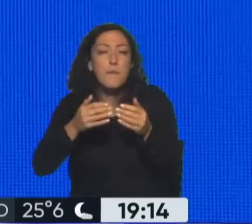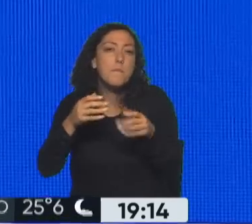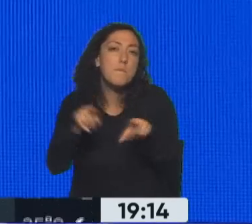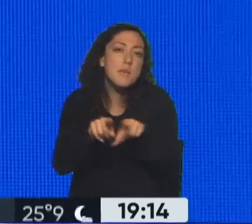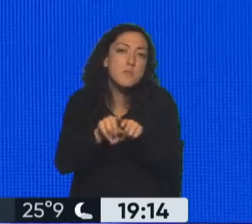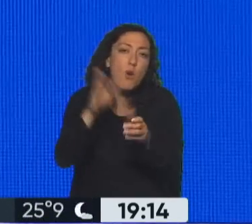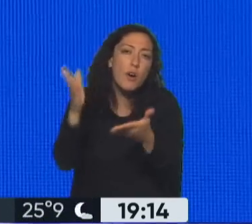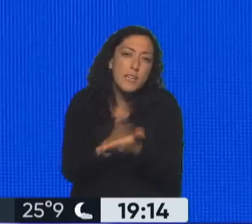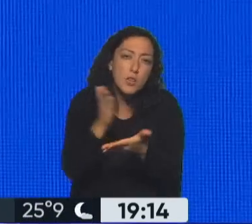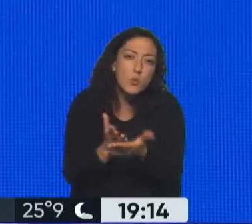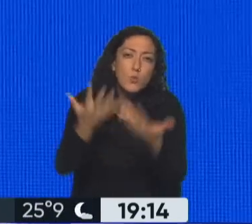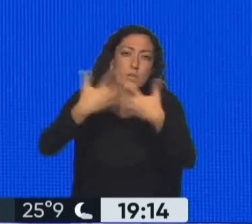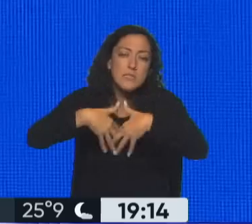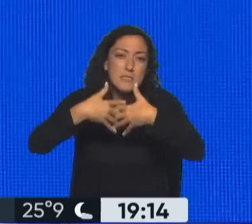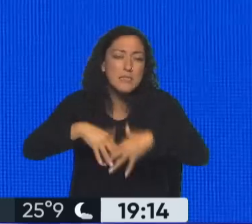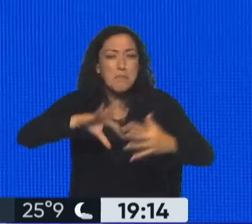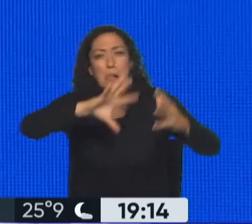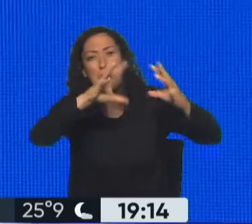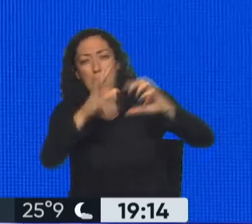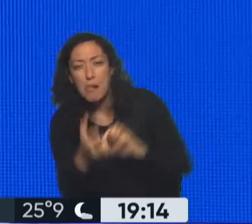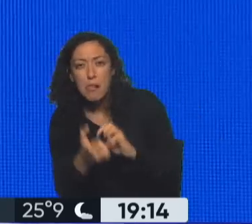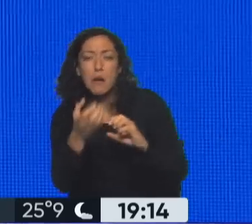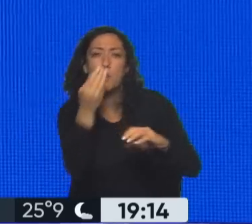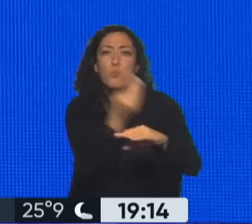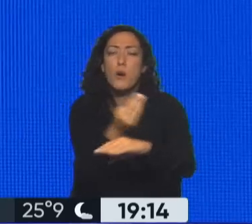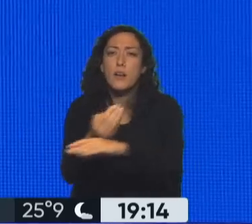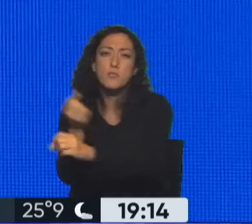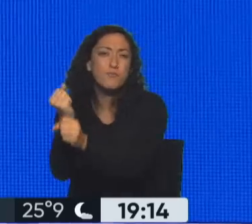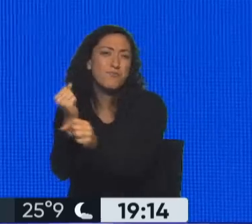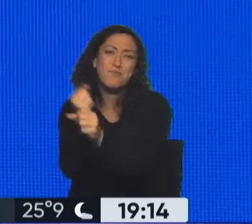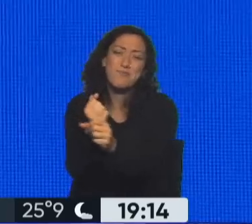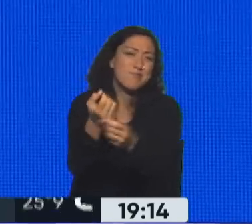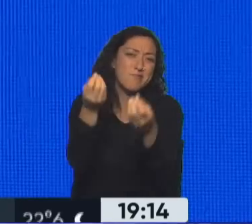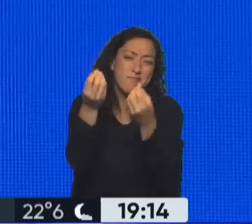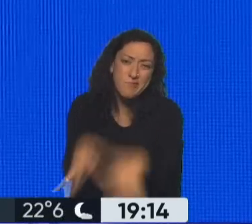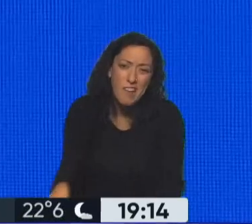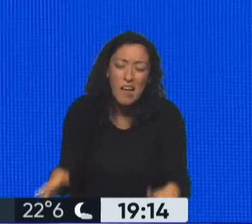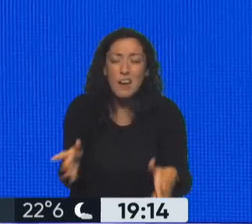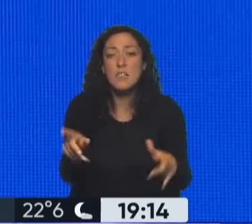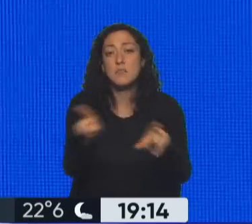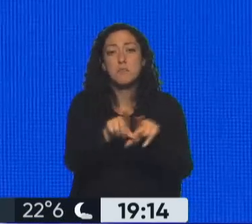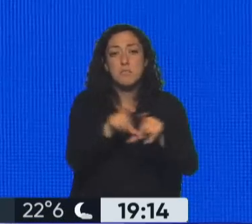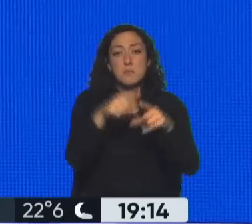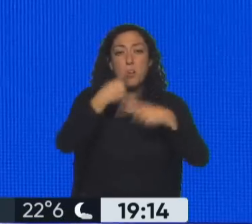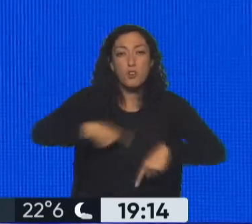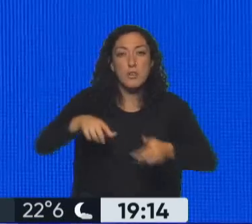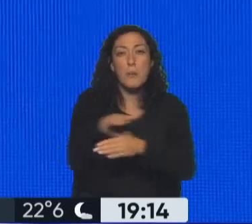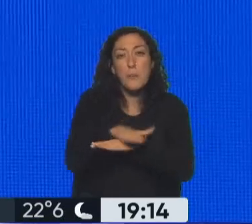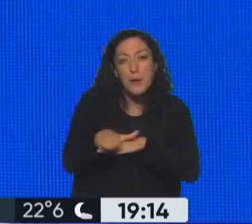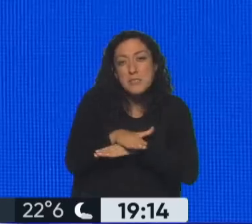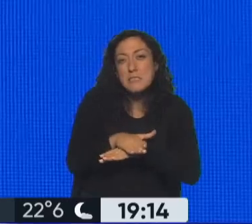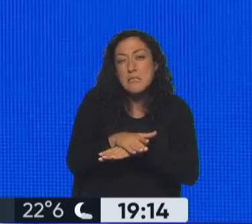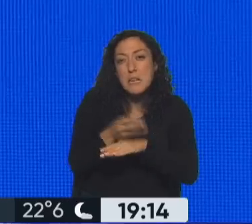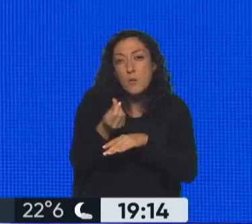industrial, a aumentar la desocupación, como cayeron también en algún momento el precio de las materias primas. Recuerdo